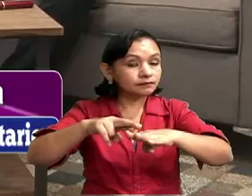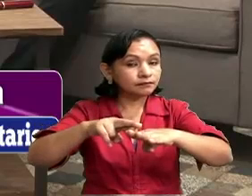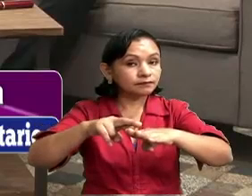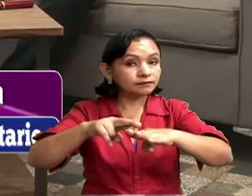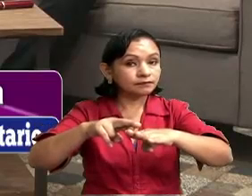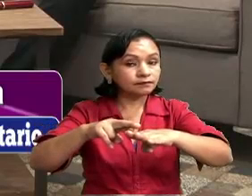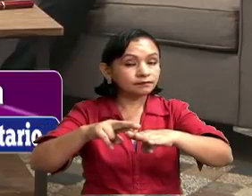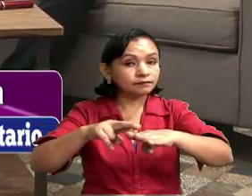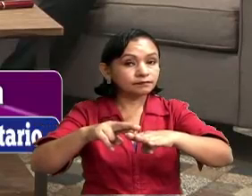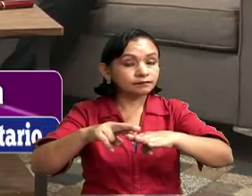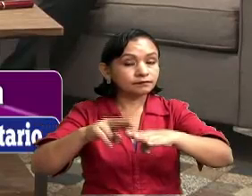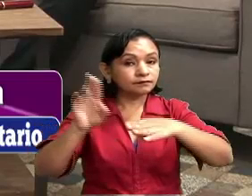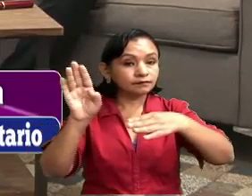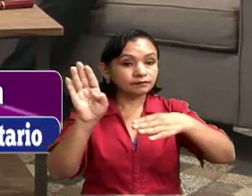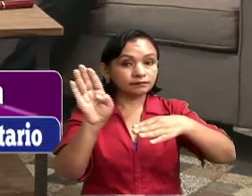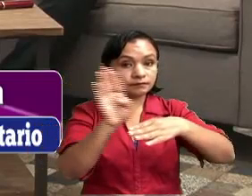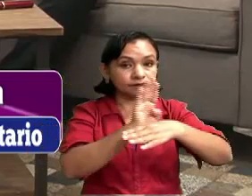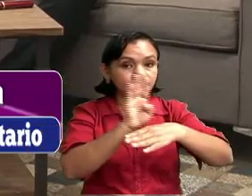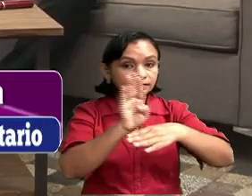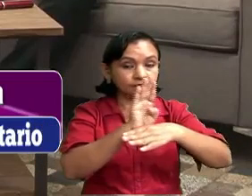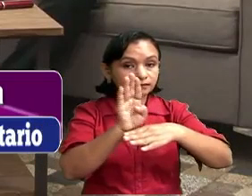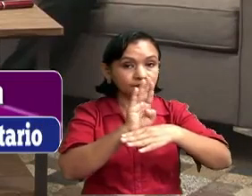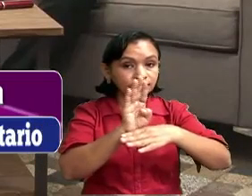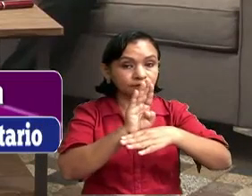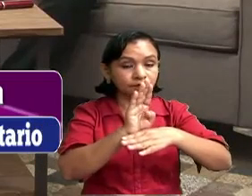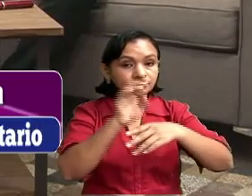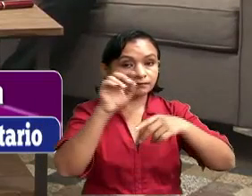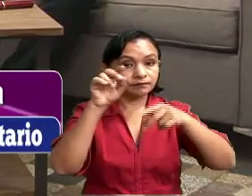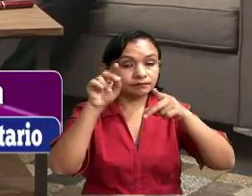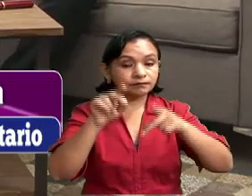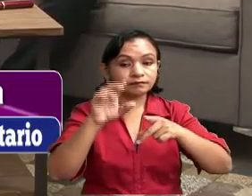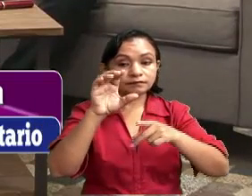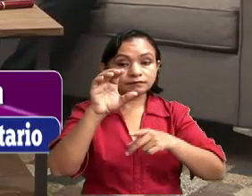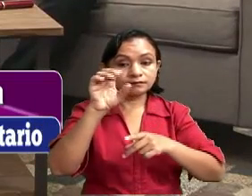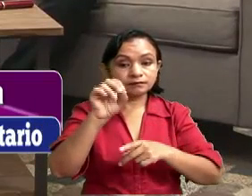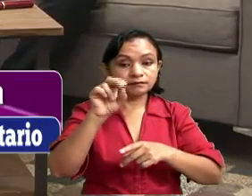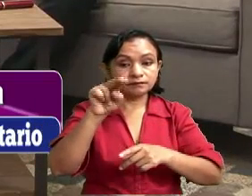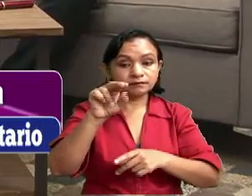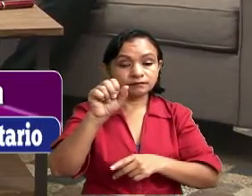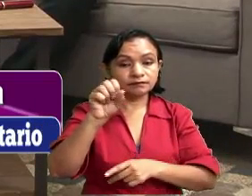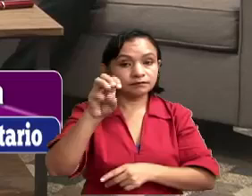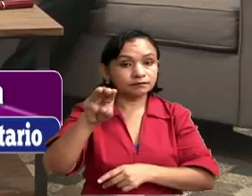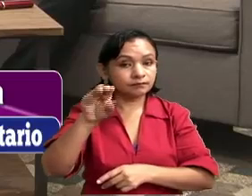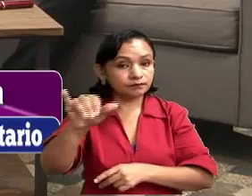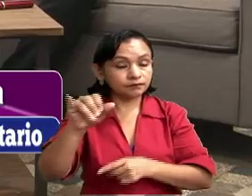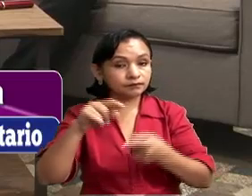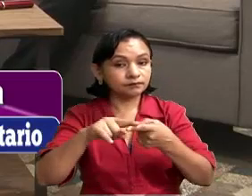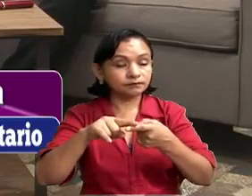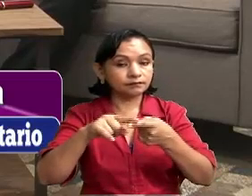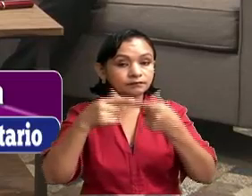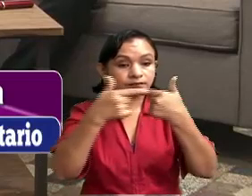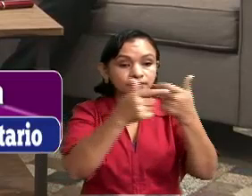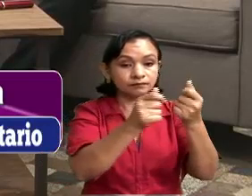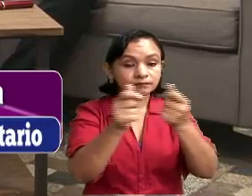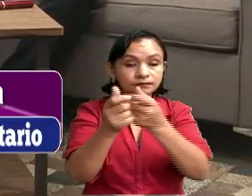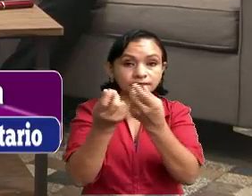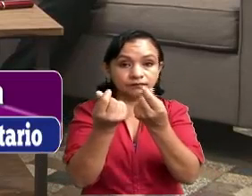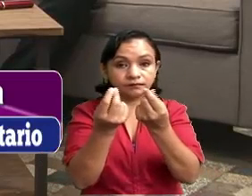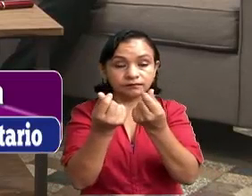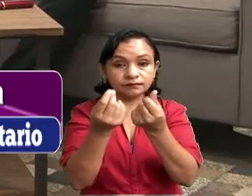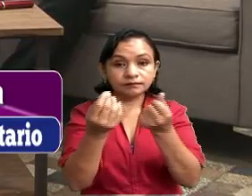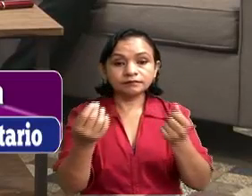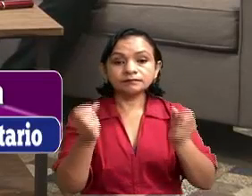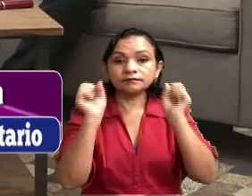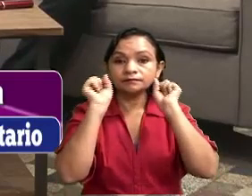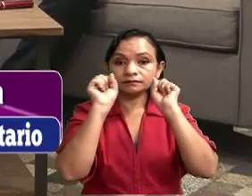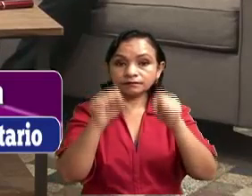que tanto los bancos, asimismo también como la CONAMI, con las microfinancieras, pudiesen